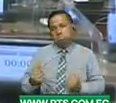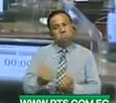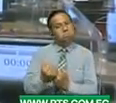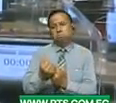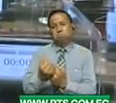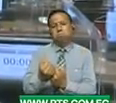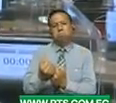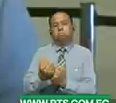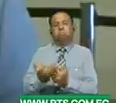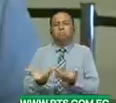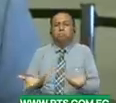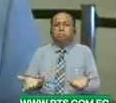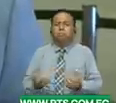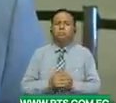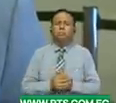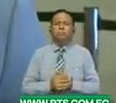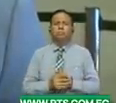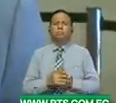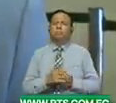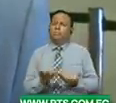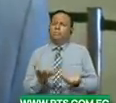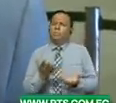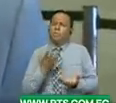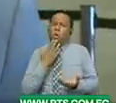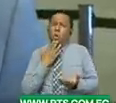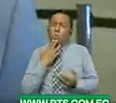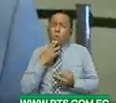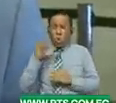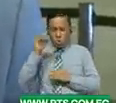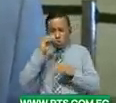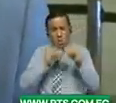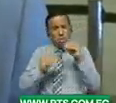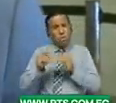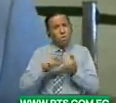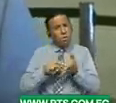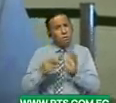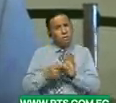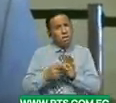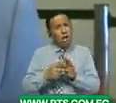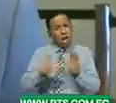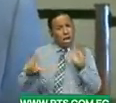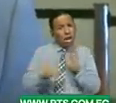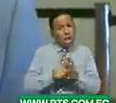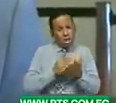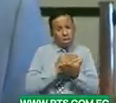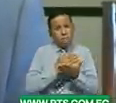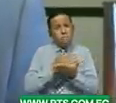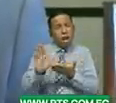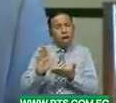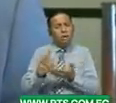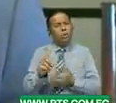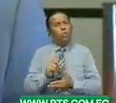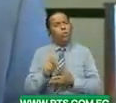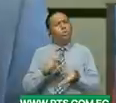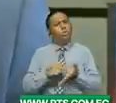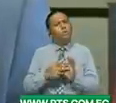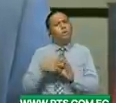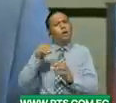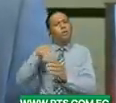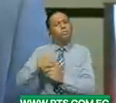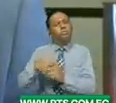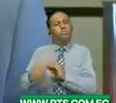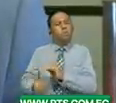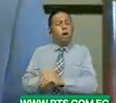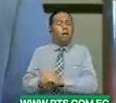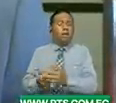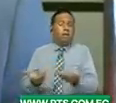pedido sería imposible. Una observación no es eliminar la mitad de una ley. Eso es simplemente ya solicitar el archivo. Pero igual